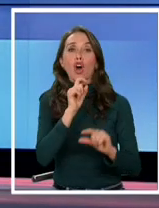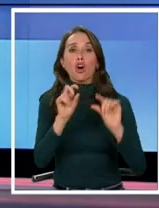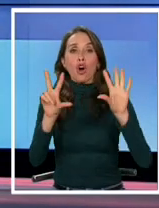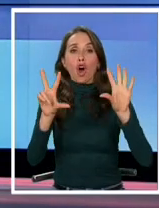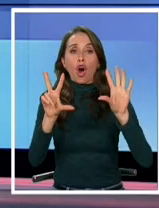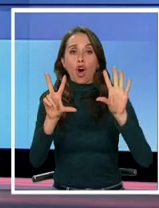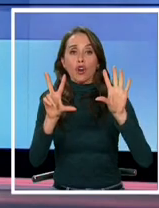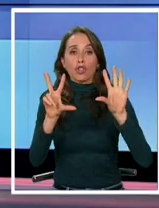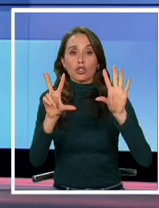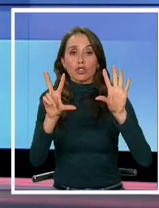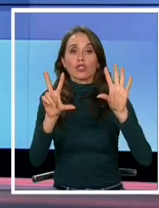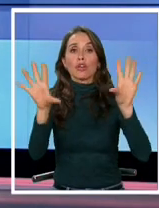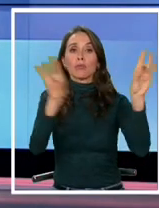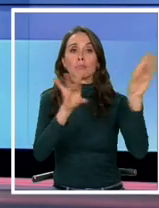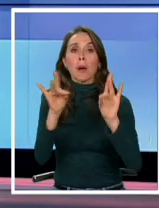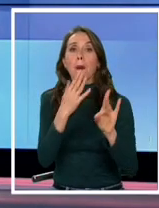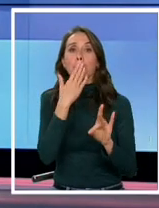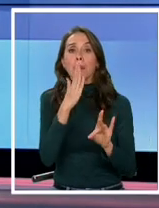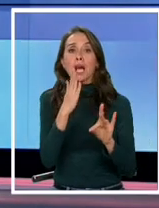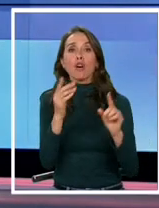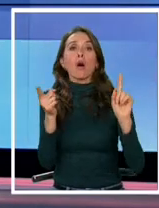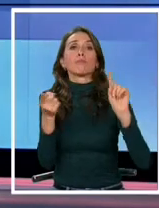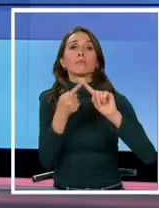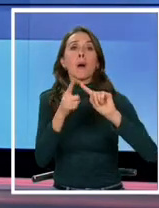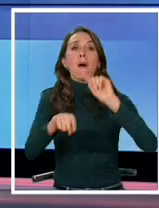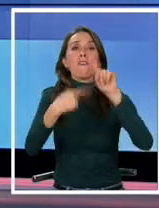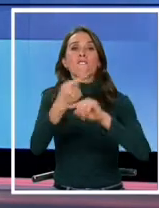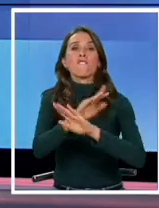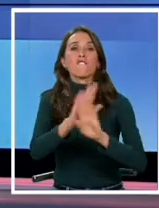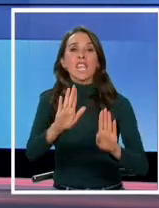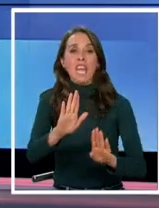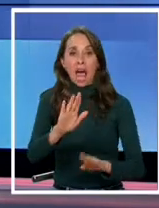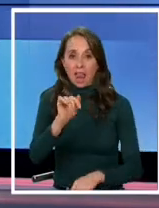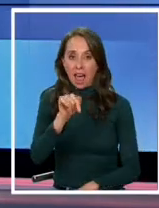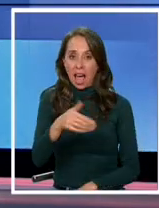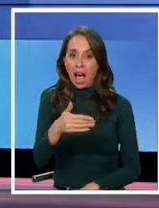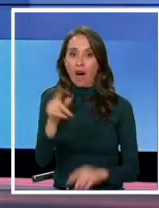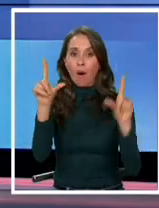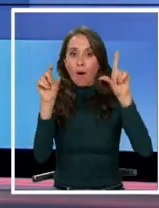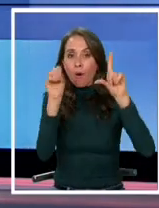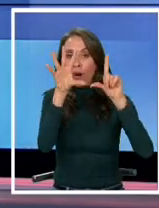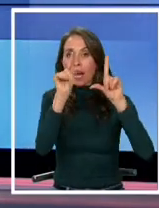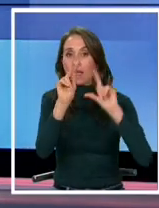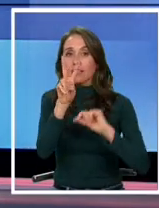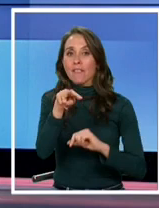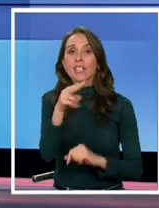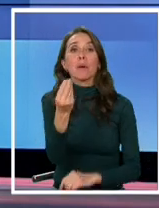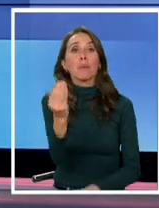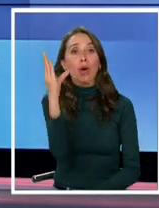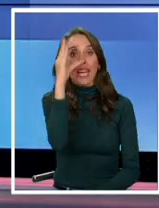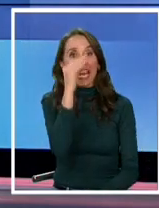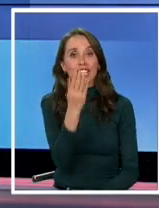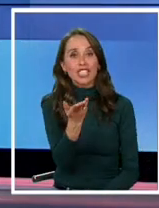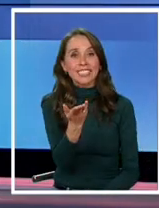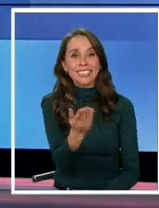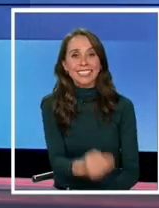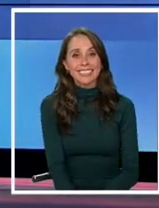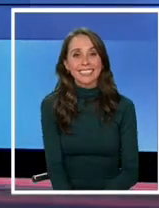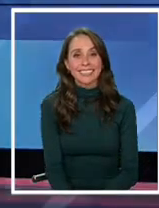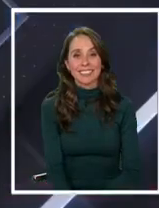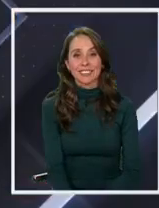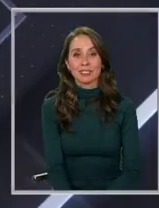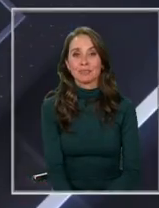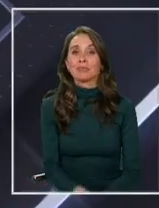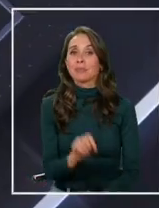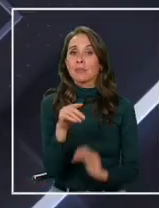ocho los ocho mejores van a pasar a la final de la próxima semana llega hora por las pantallas de TV que tenga buenas noches